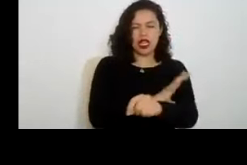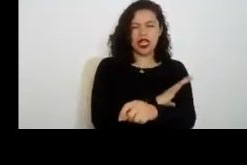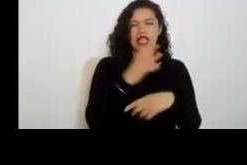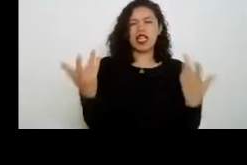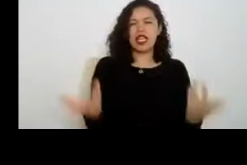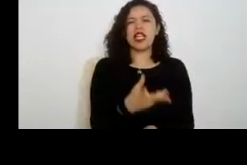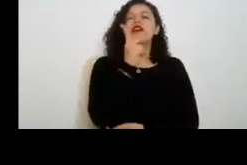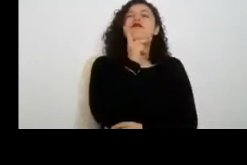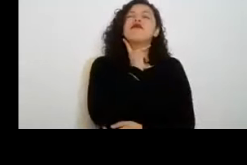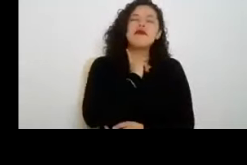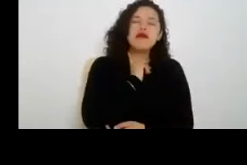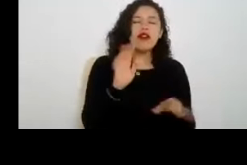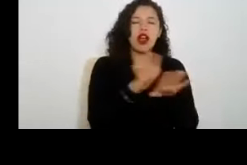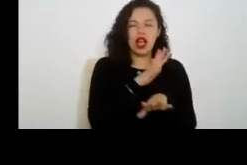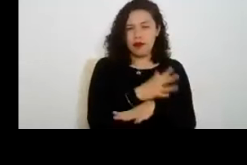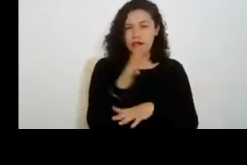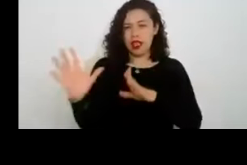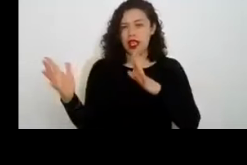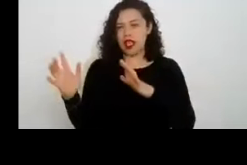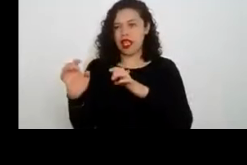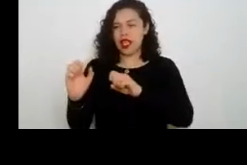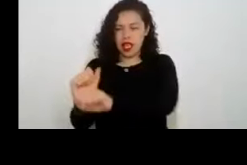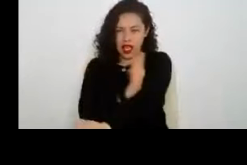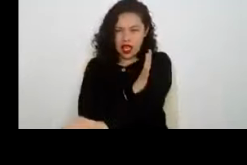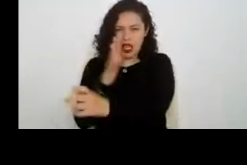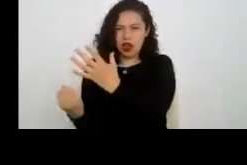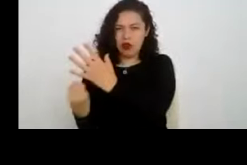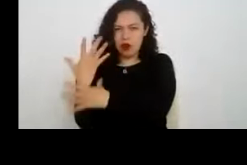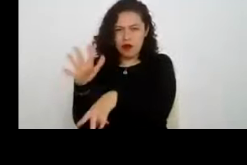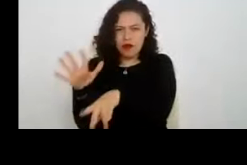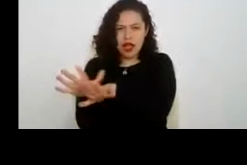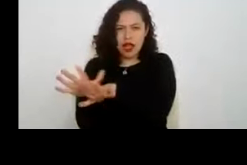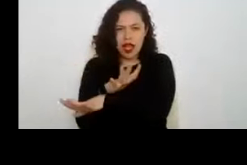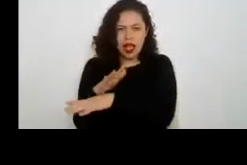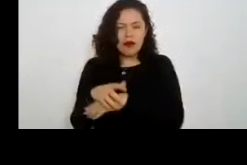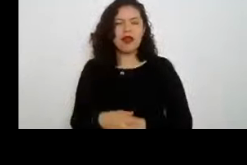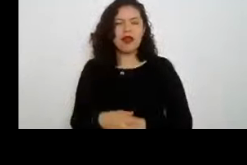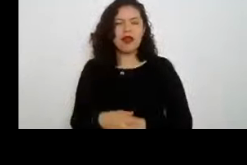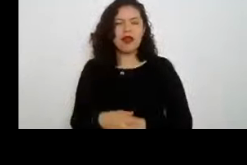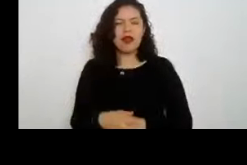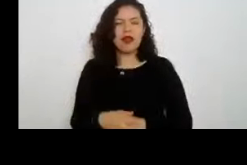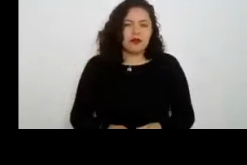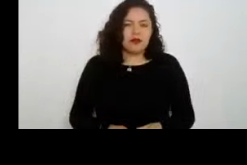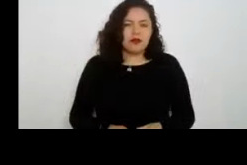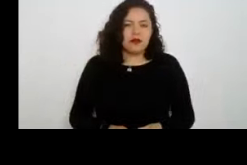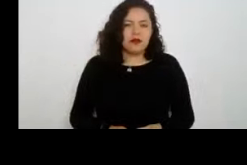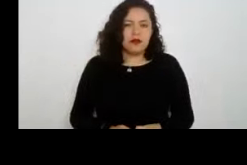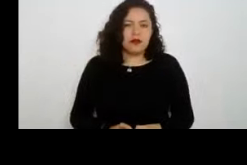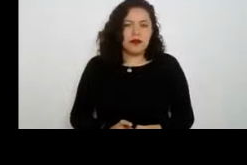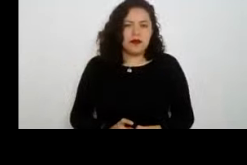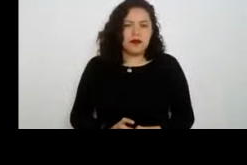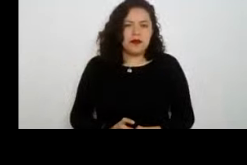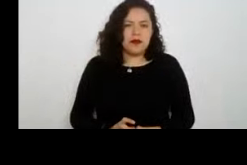renovables. Hemos hecho producciones desde con